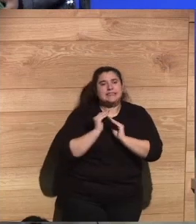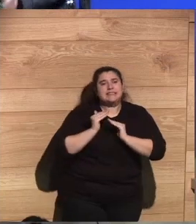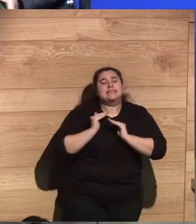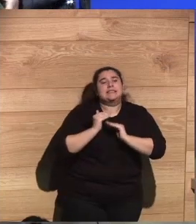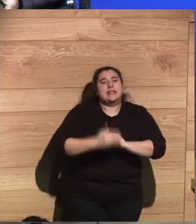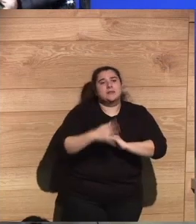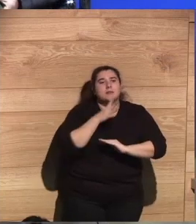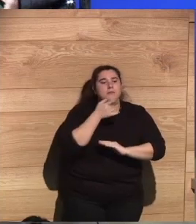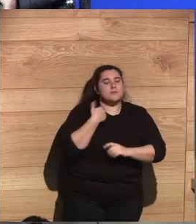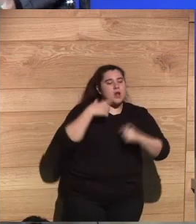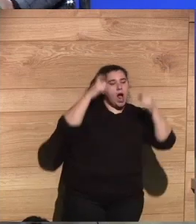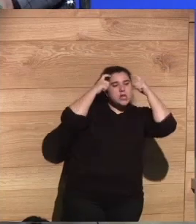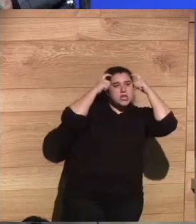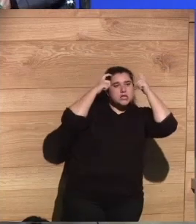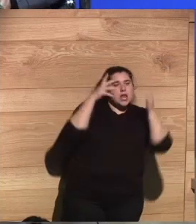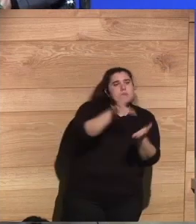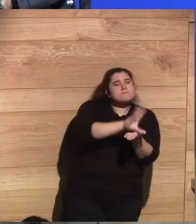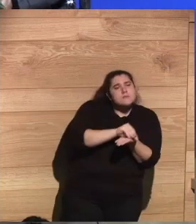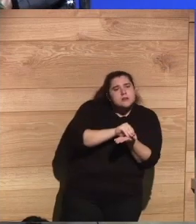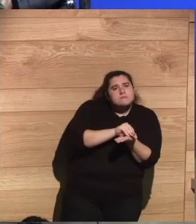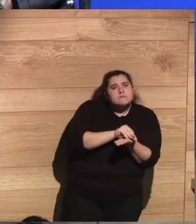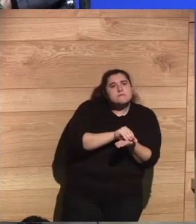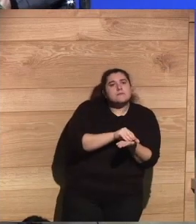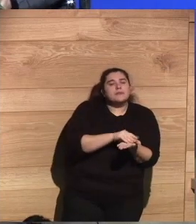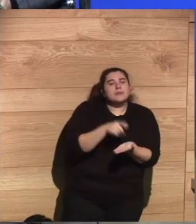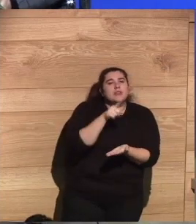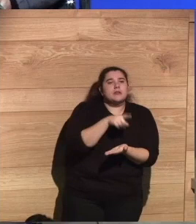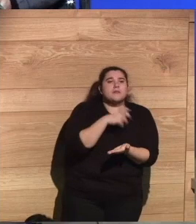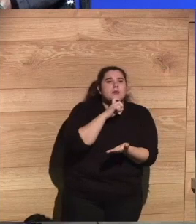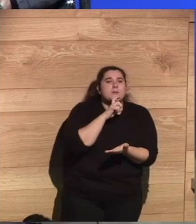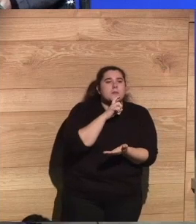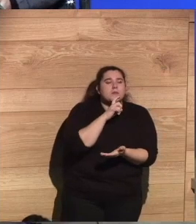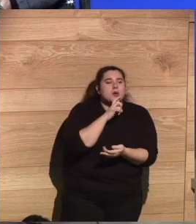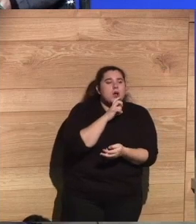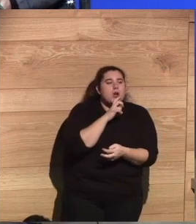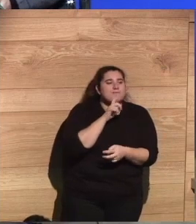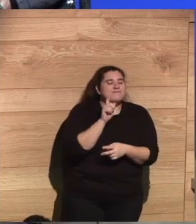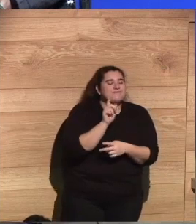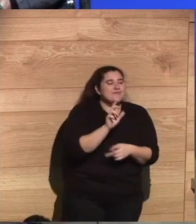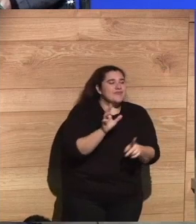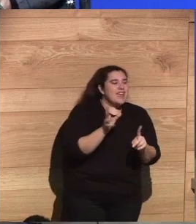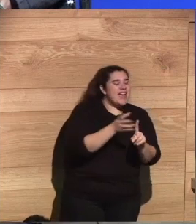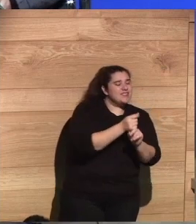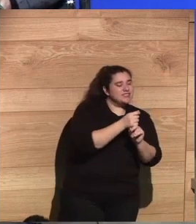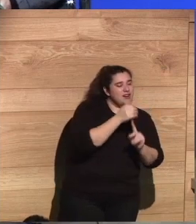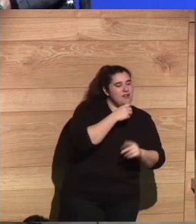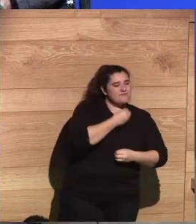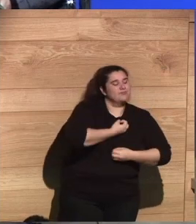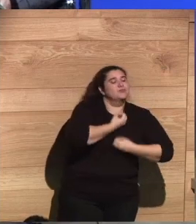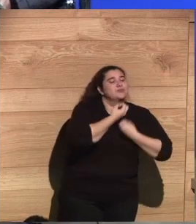tomado por Disney de alguna manera y buscado hasta es decir, porque encontró algo que transmitía